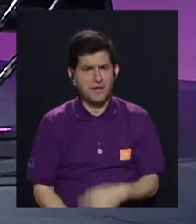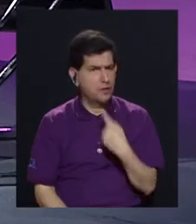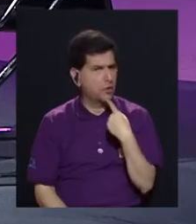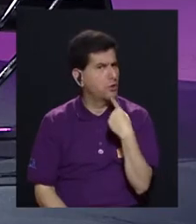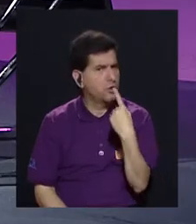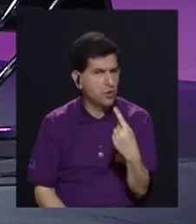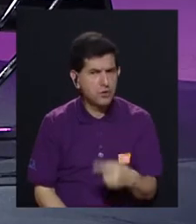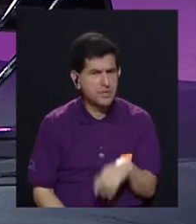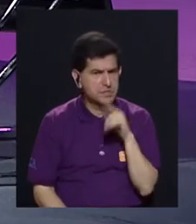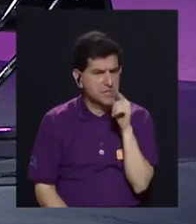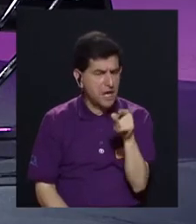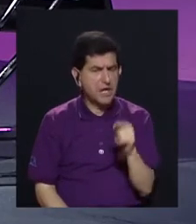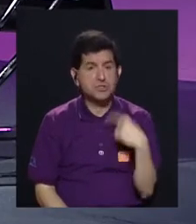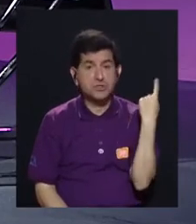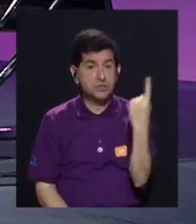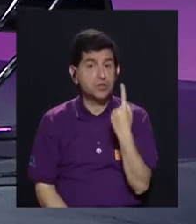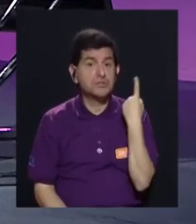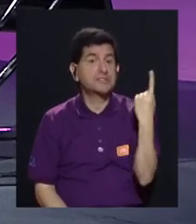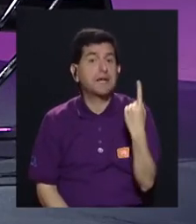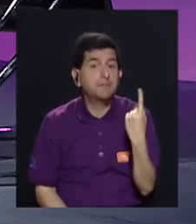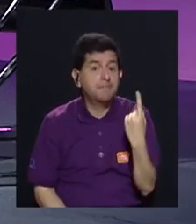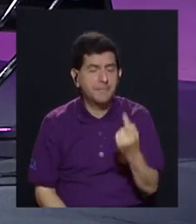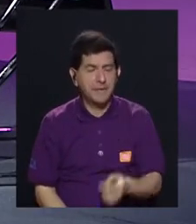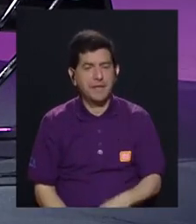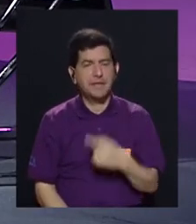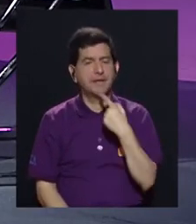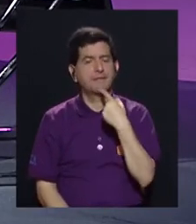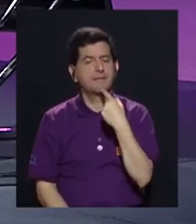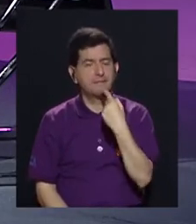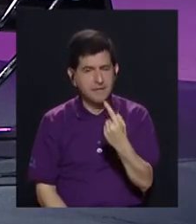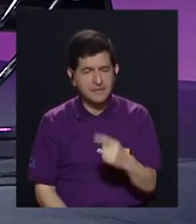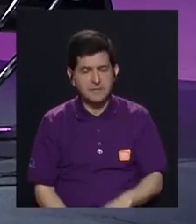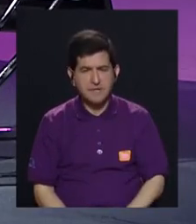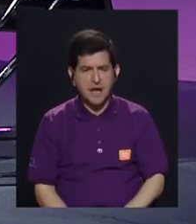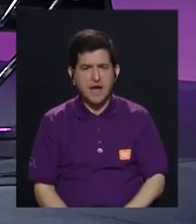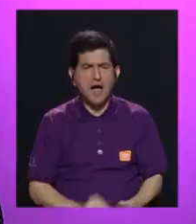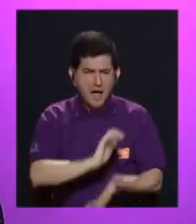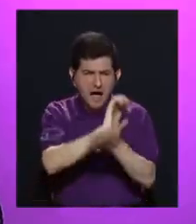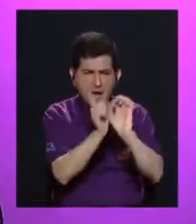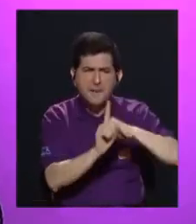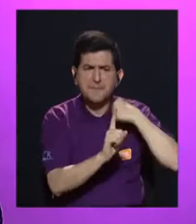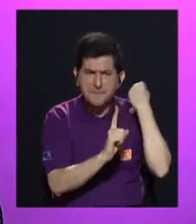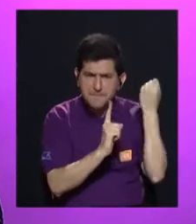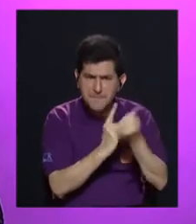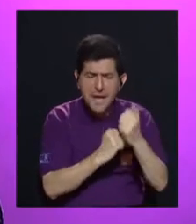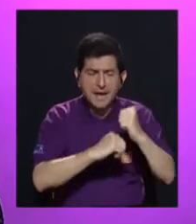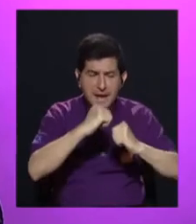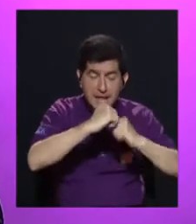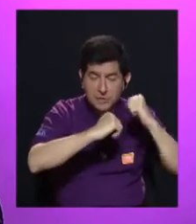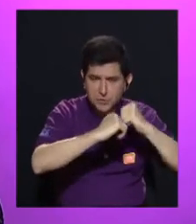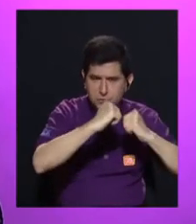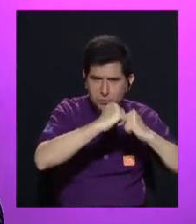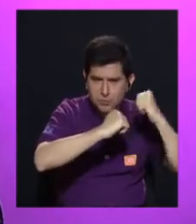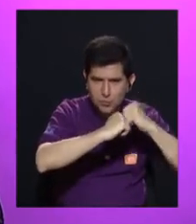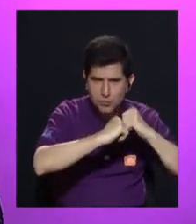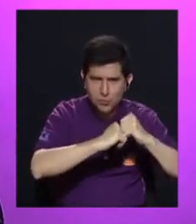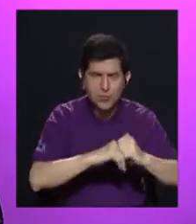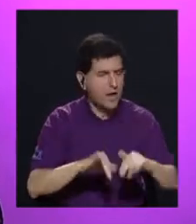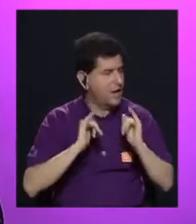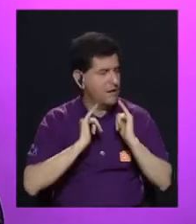diciendo es que esto tiene que ser para siempre lo que se está diciendo es hay que variar unas condiciones estructurales de